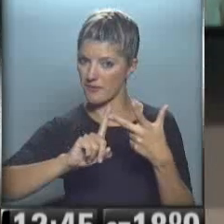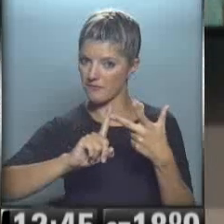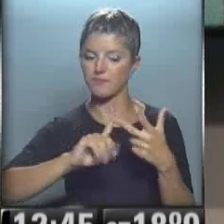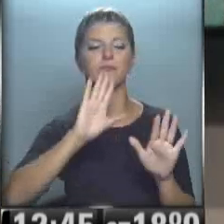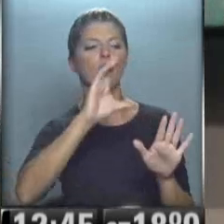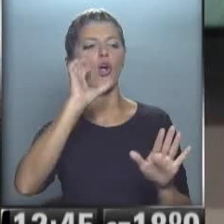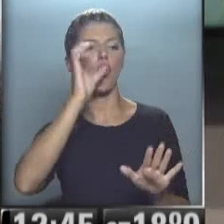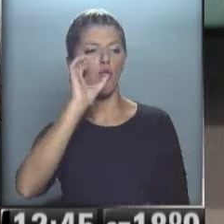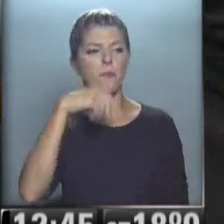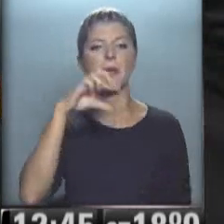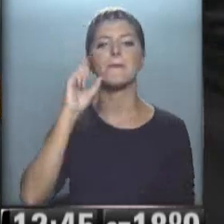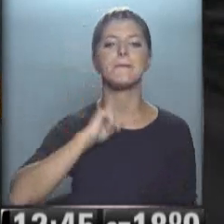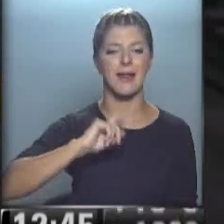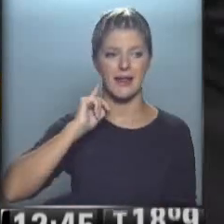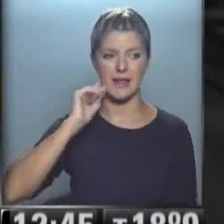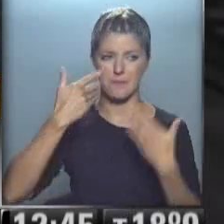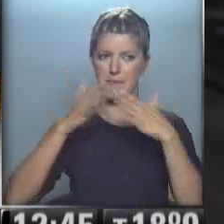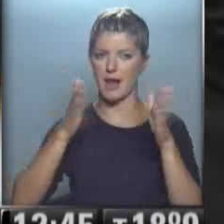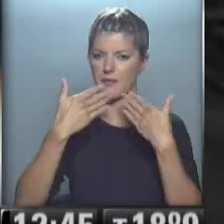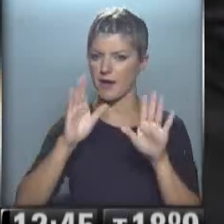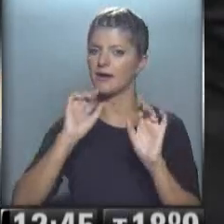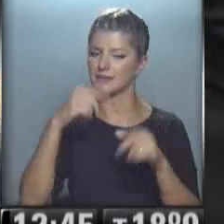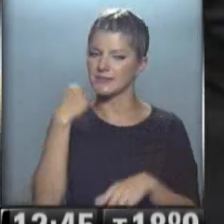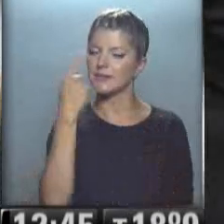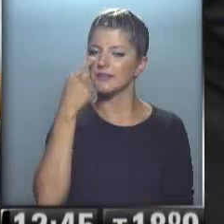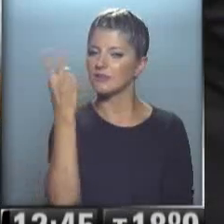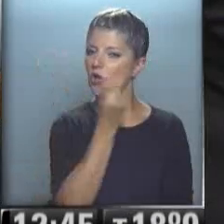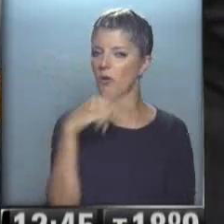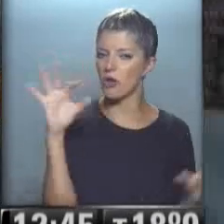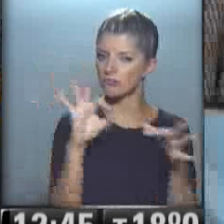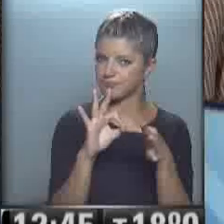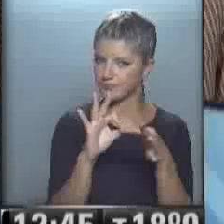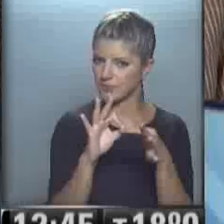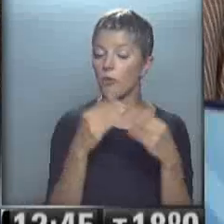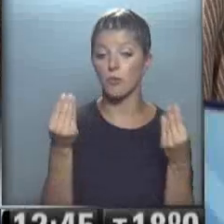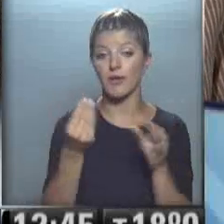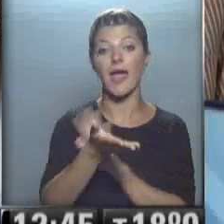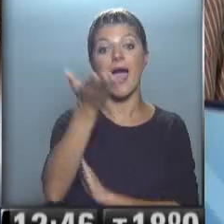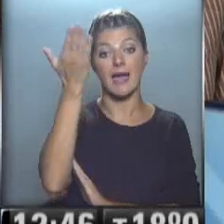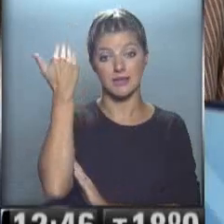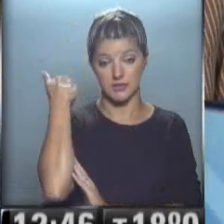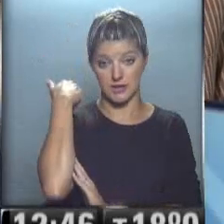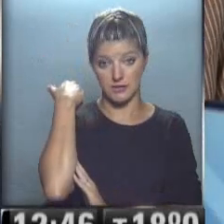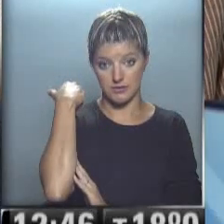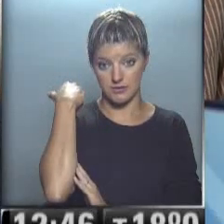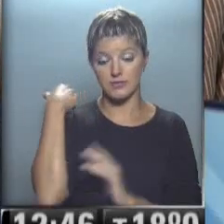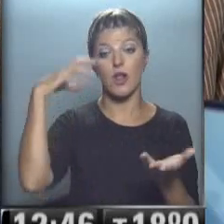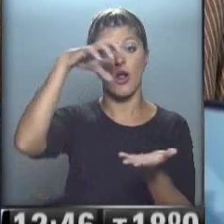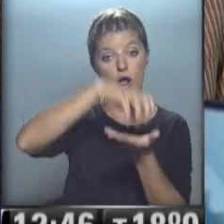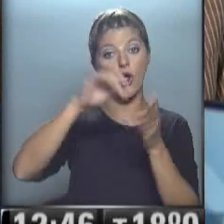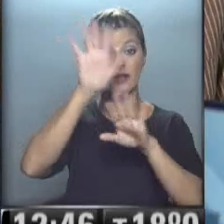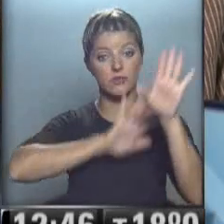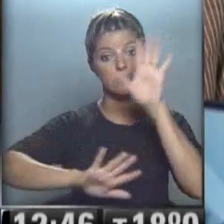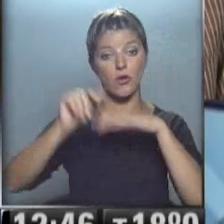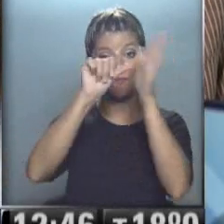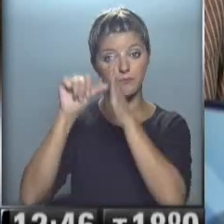Colombia y Panamá Es bien interesante como la la pinza se está dando entre Colombia y Panamá porque lo que sucedió ayer en la Organización de Estados Americanos que es muy